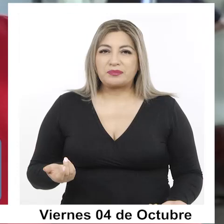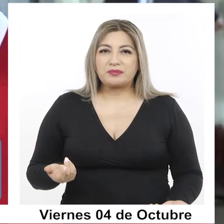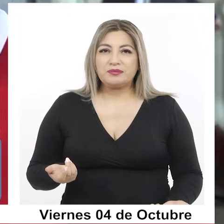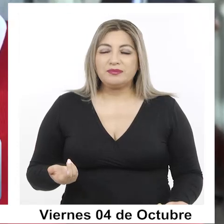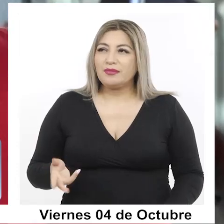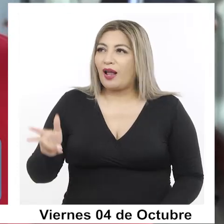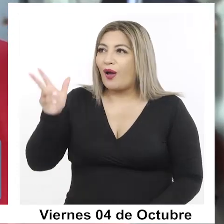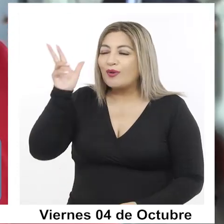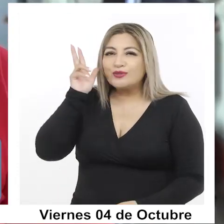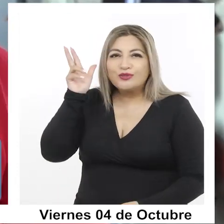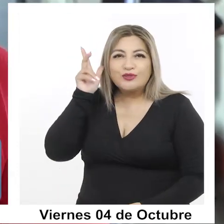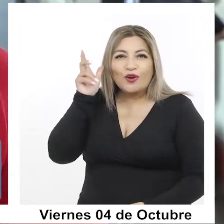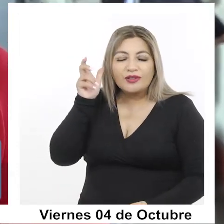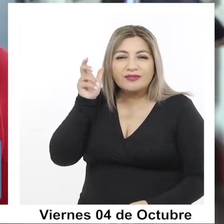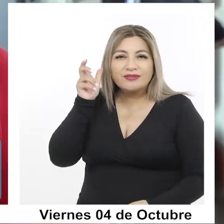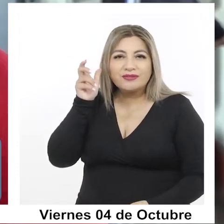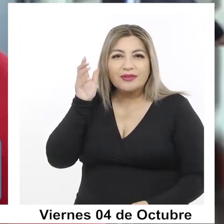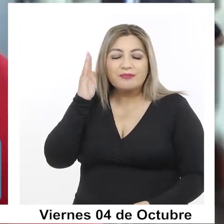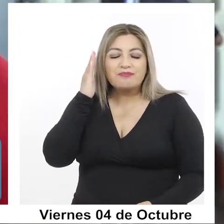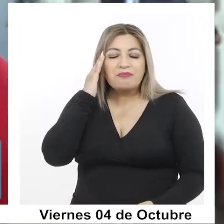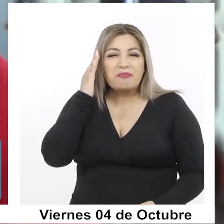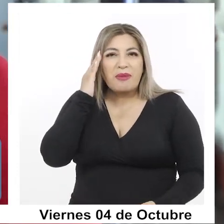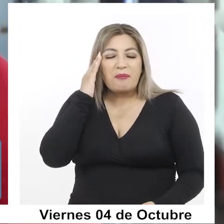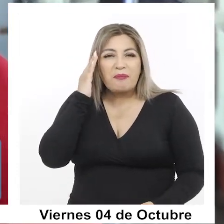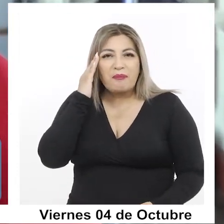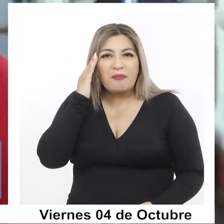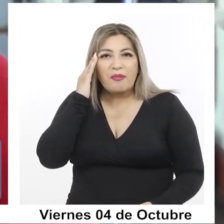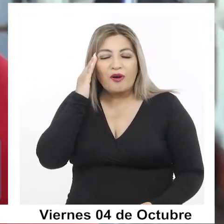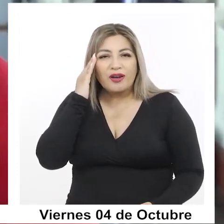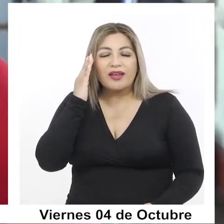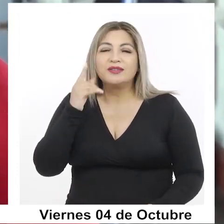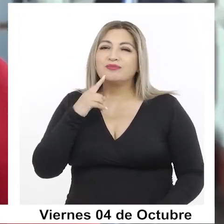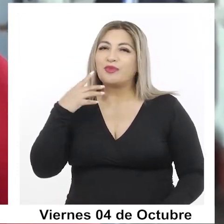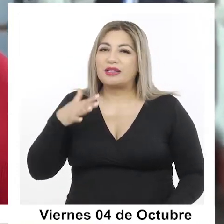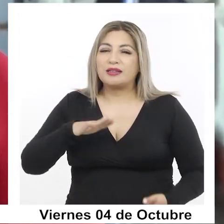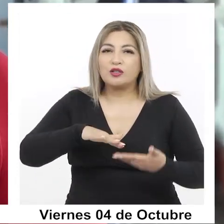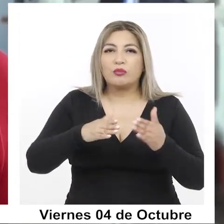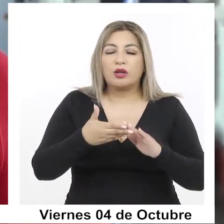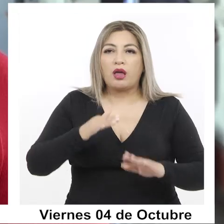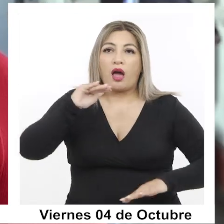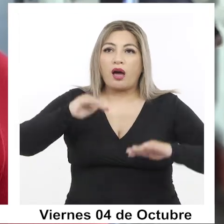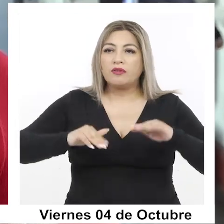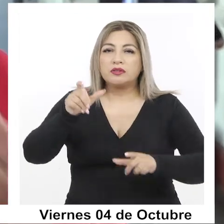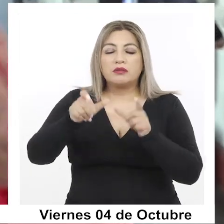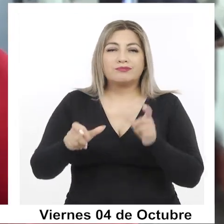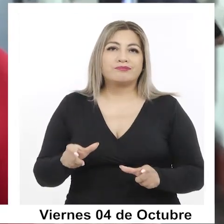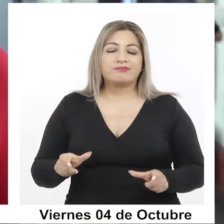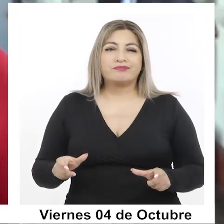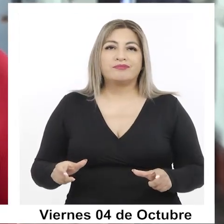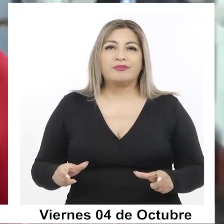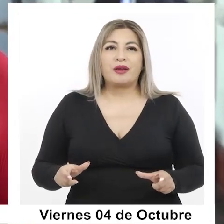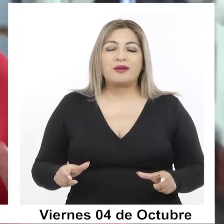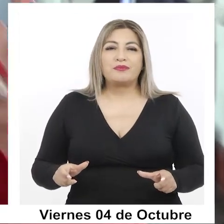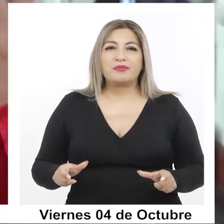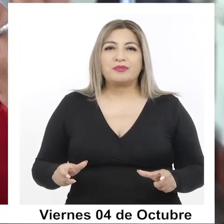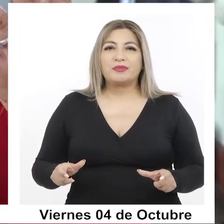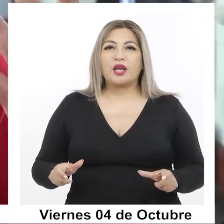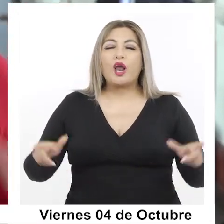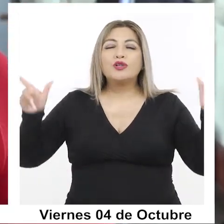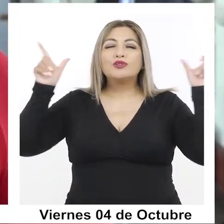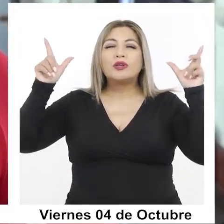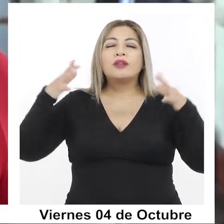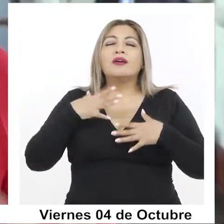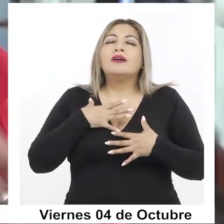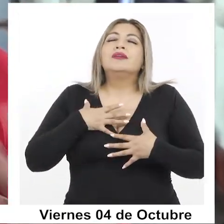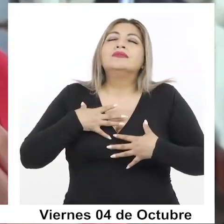los sonidos y son memorables para las comunidades, ya que hay veces que la misma gente se deja guiar por los